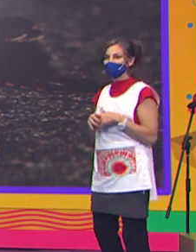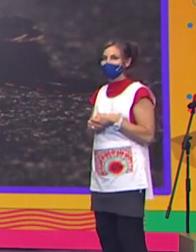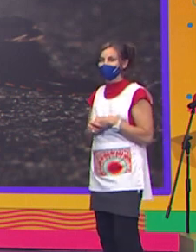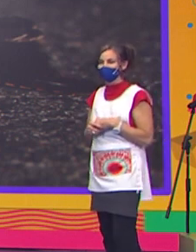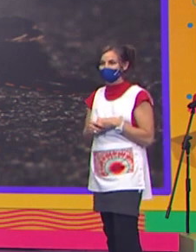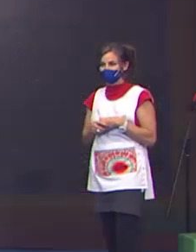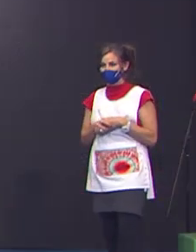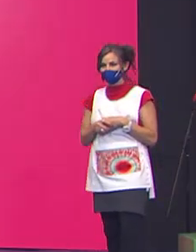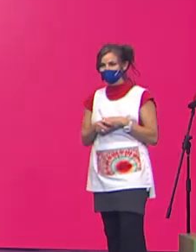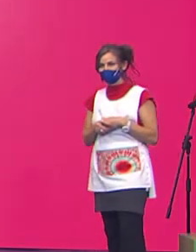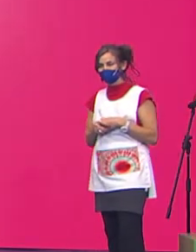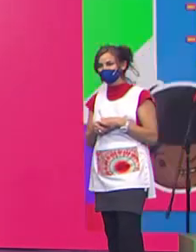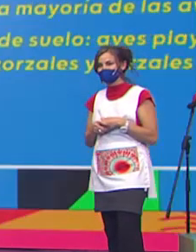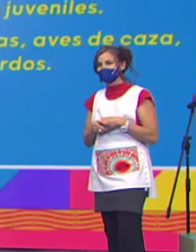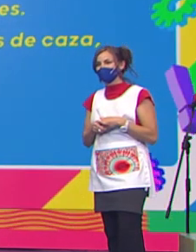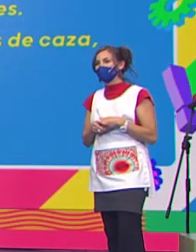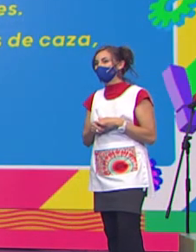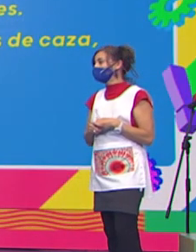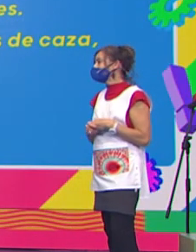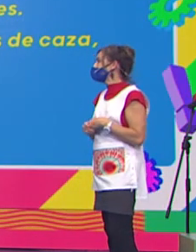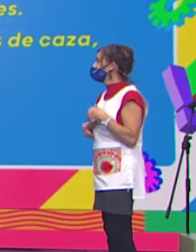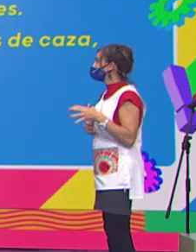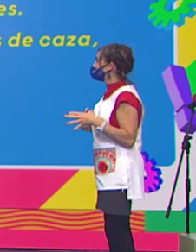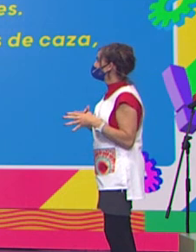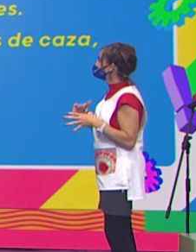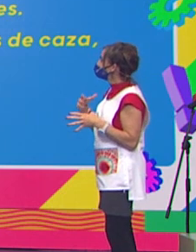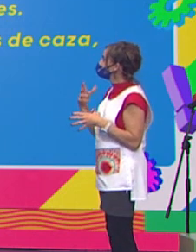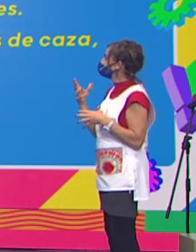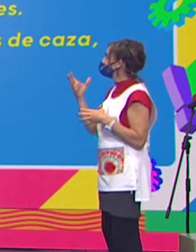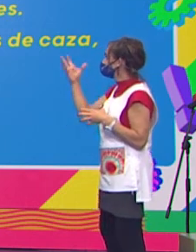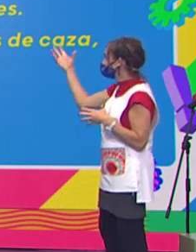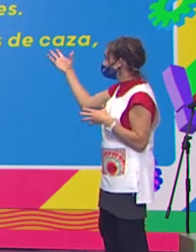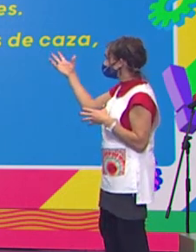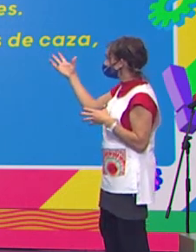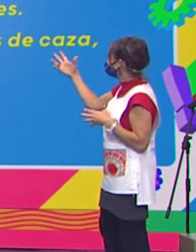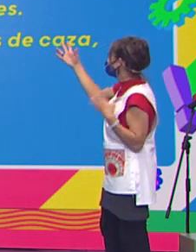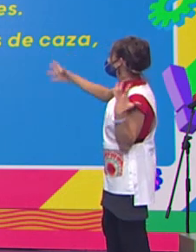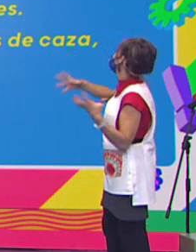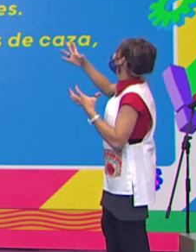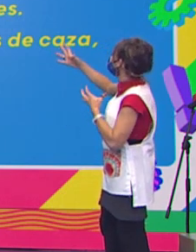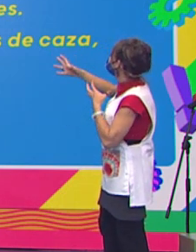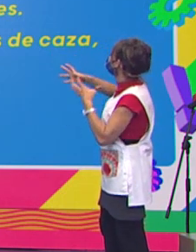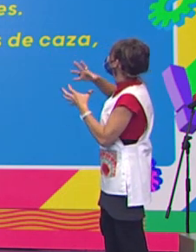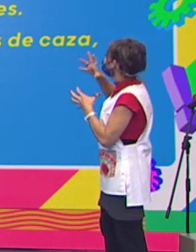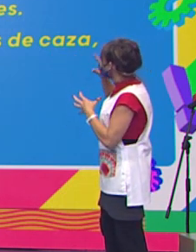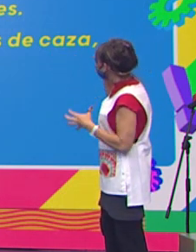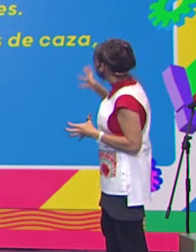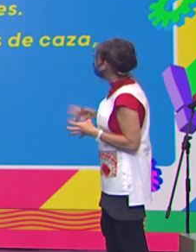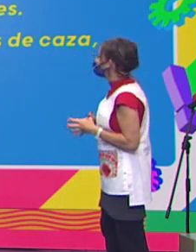dormir tranquila y no es tan peligroso. ¿Y cuál? Después hay otras que son las hembras anidadoras. Ven que acá dice